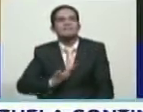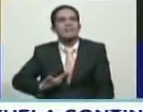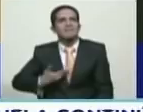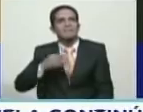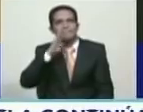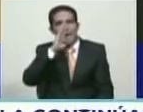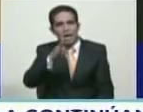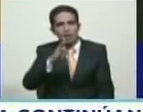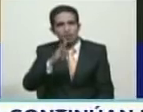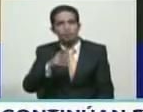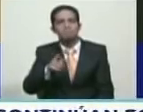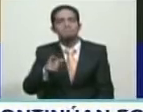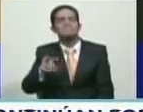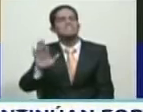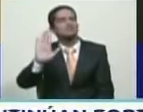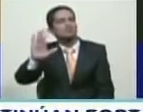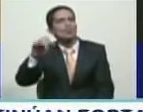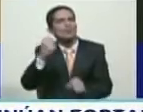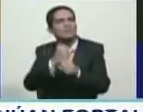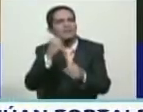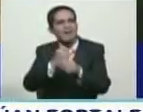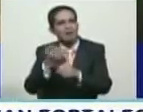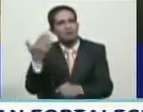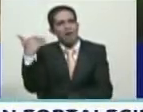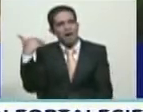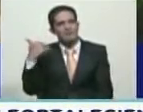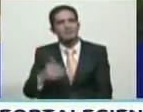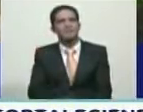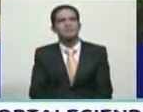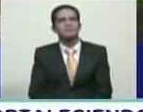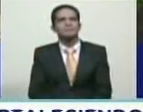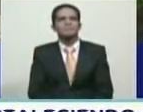Y por su labor anterior.